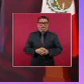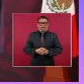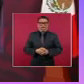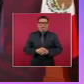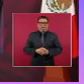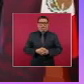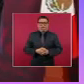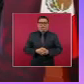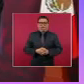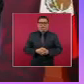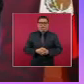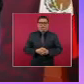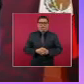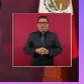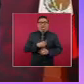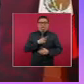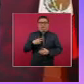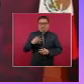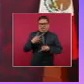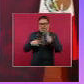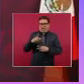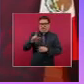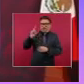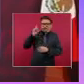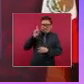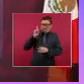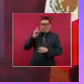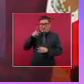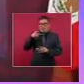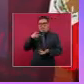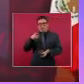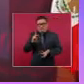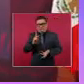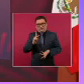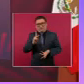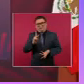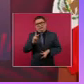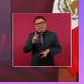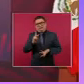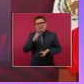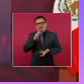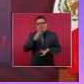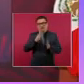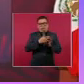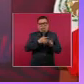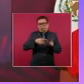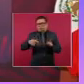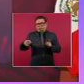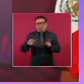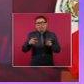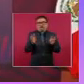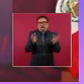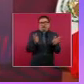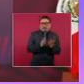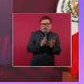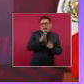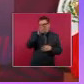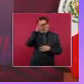Debió estar con nosotros el lunes pasado, pero como es el tramo más pequeño, se